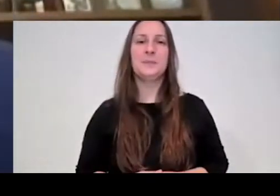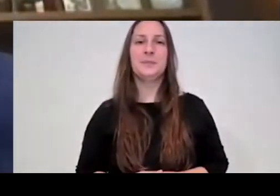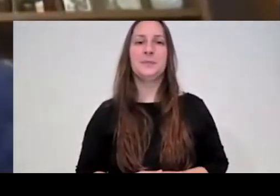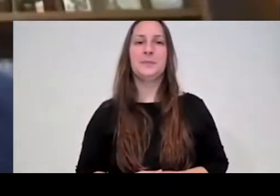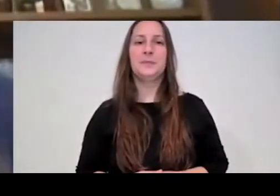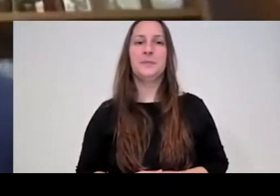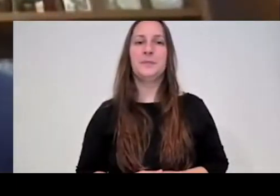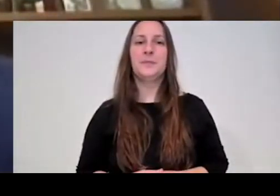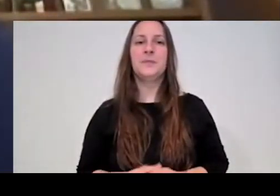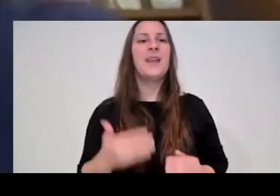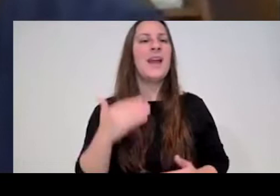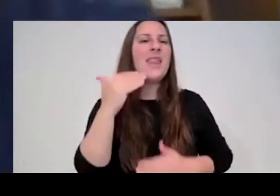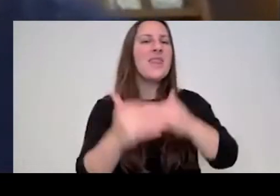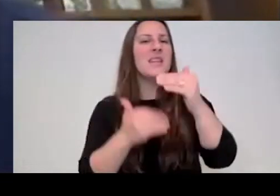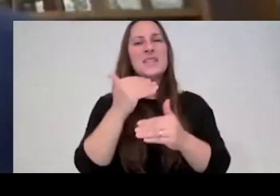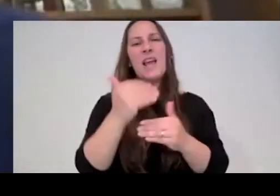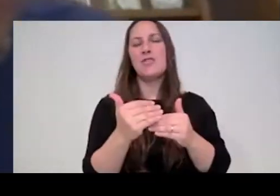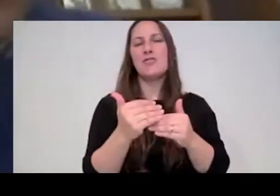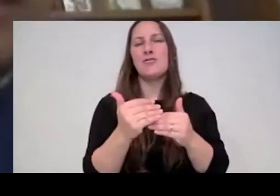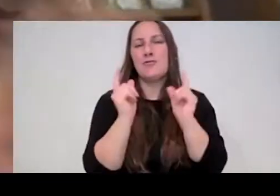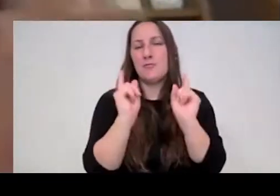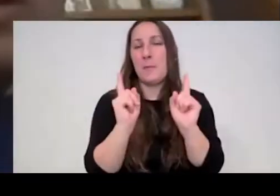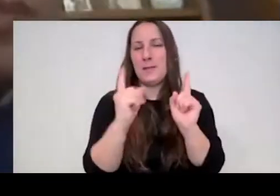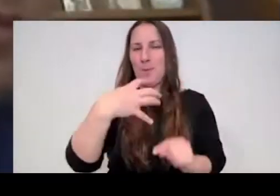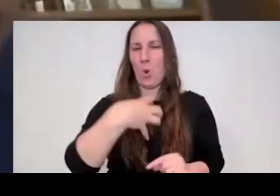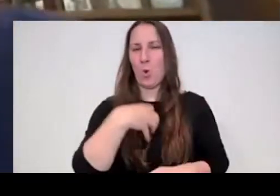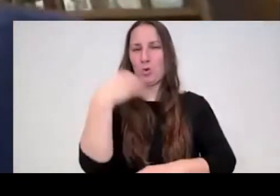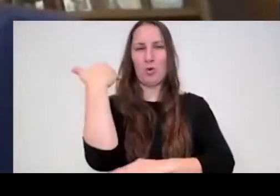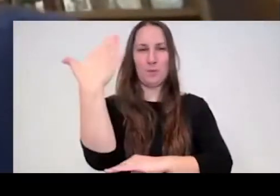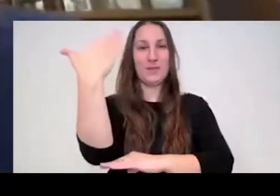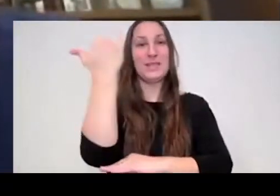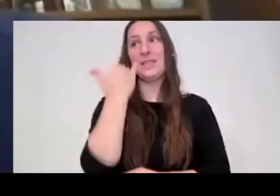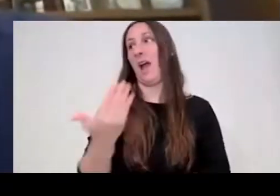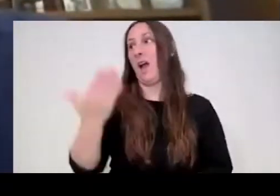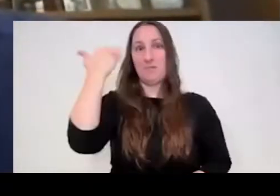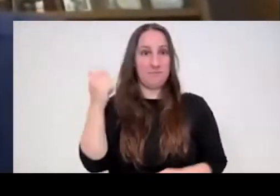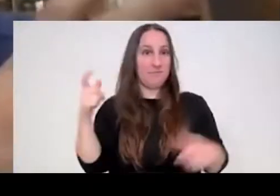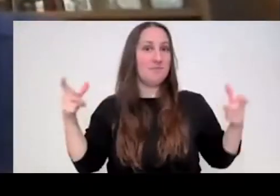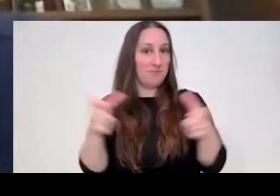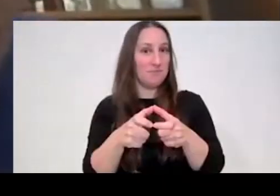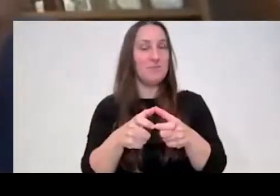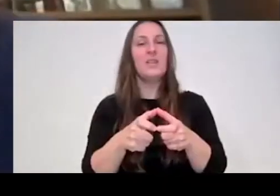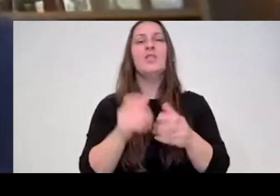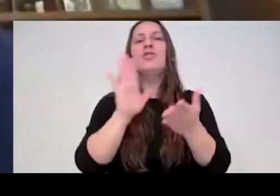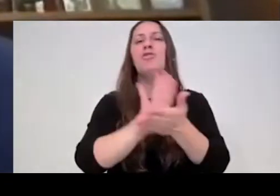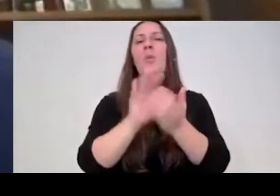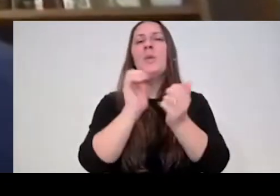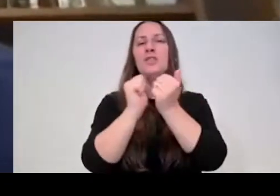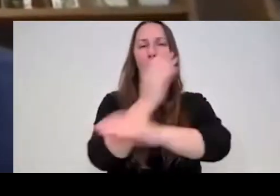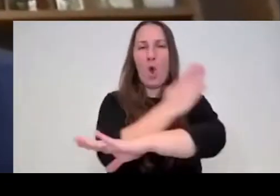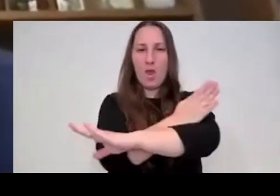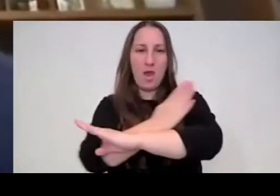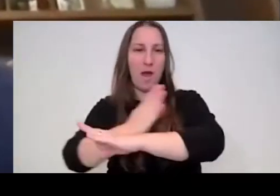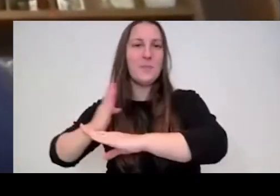el desarrollo que tenemos previsto en este curso, que ya hemos dado un primer contexto histórico. Vamos a estar hoy